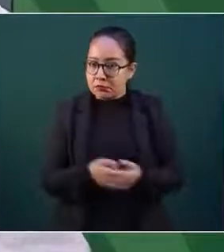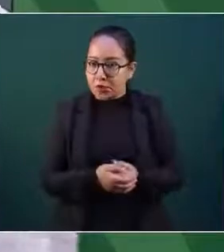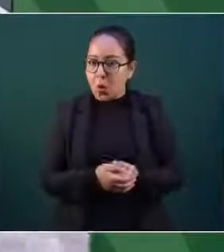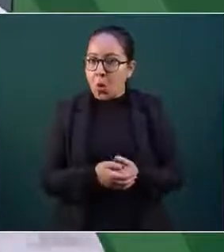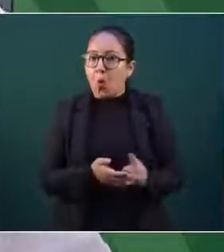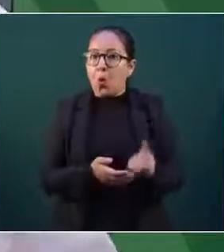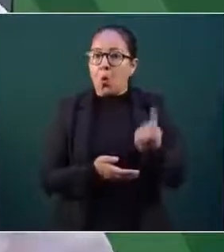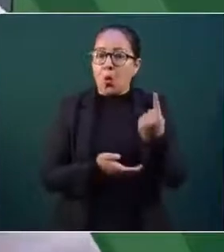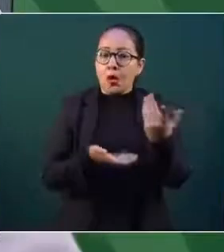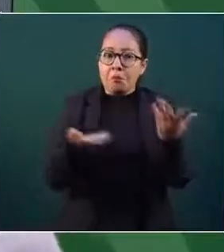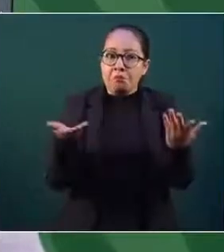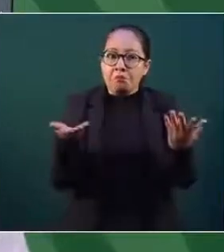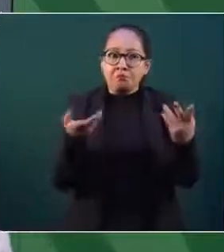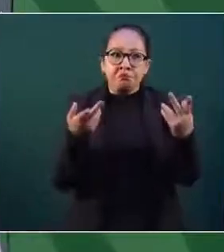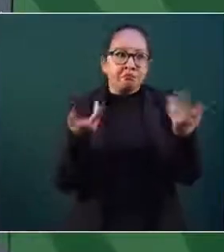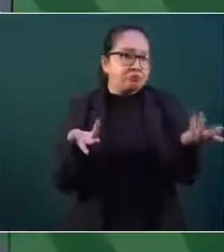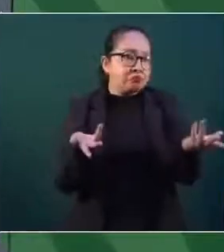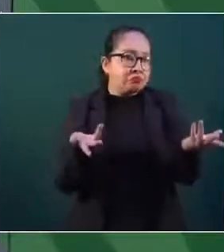de